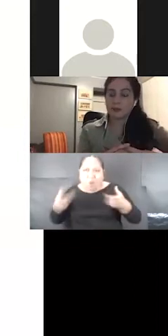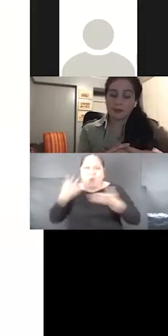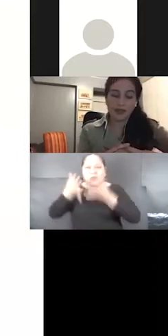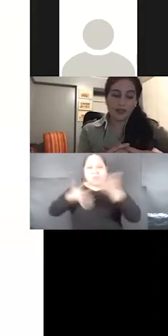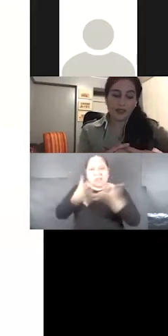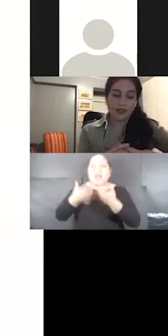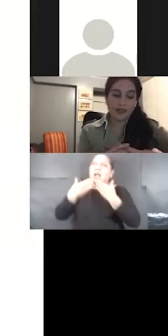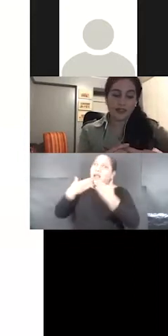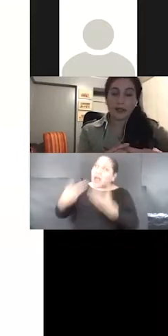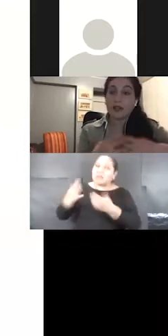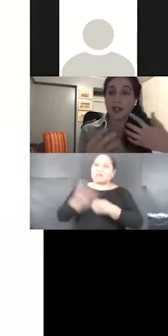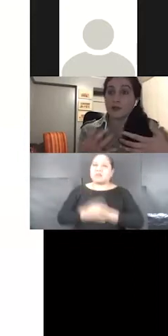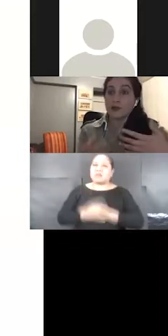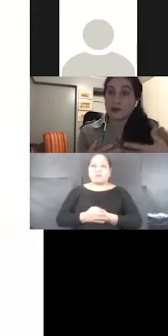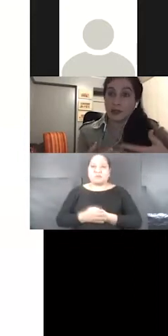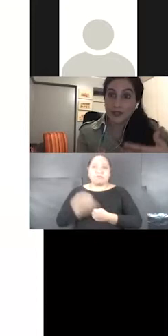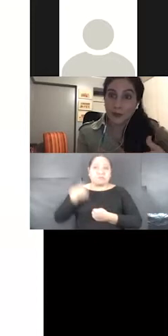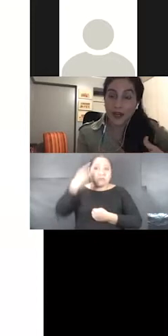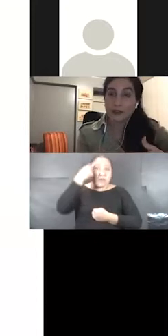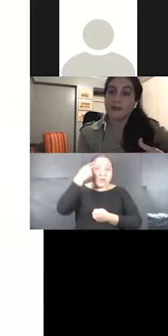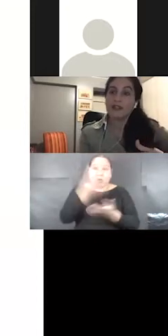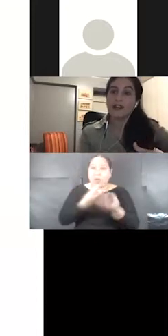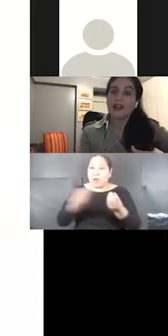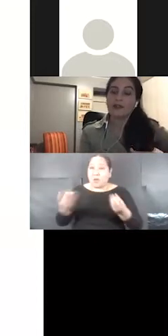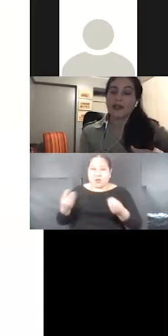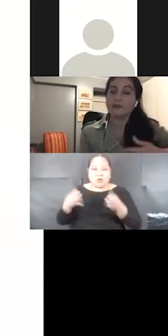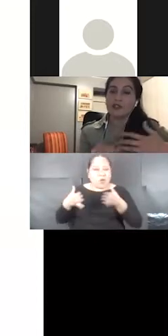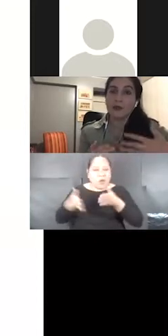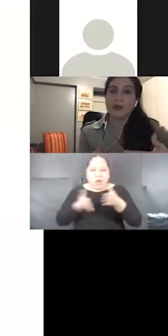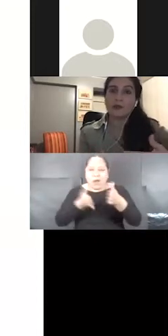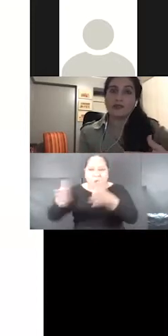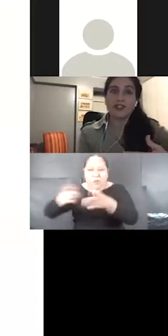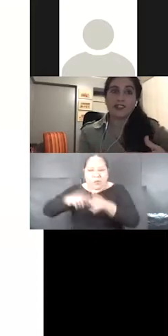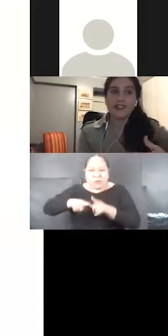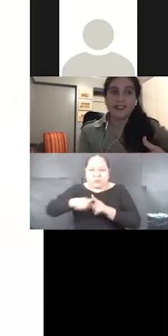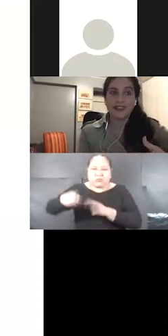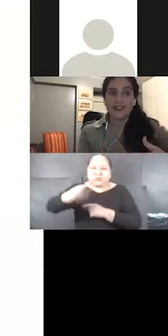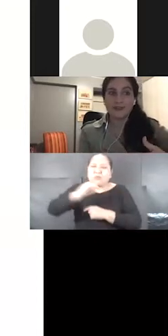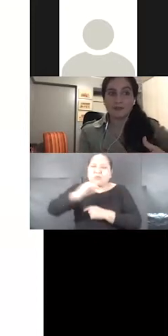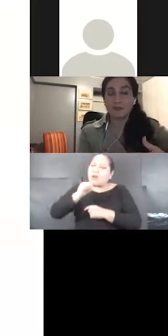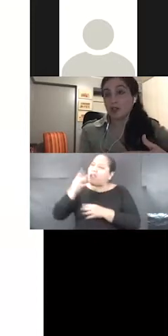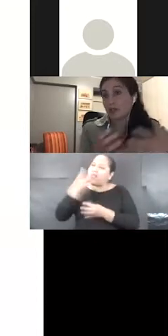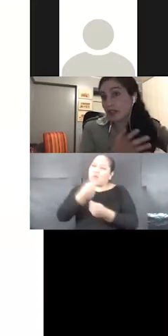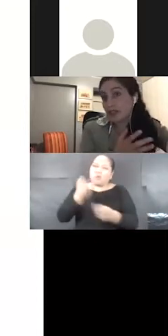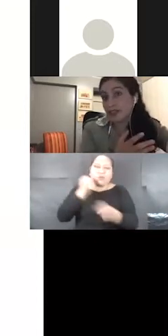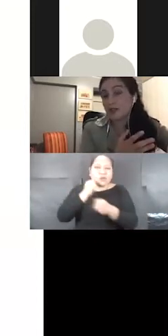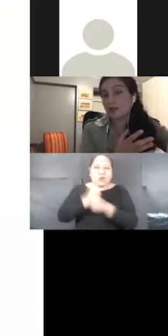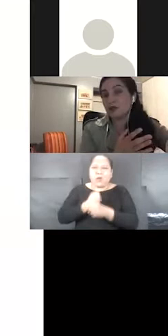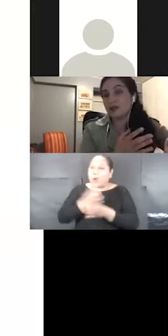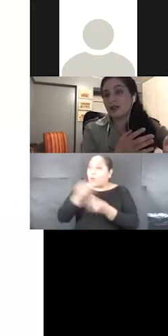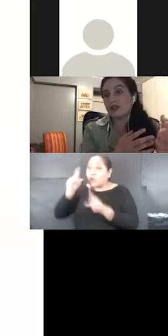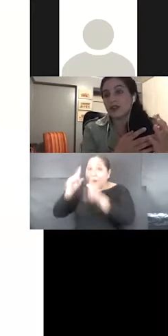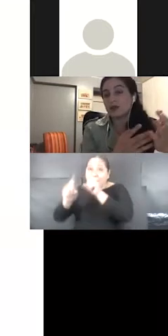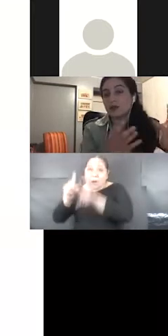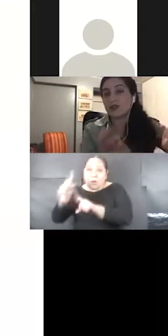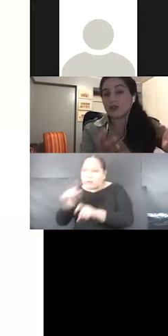Entonces, creo que hay mucho por explorar todavía, hay muchas preguntas que muchas personas que quizás no